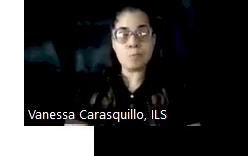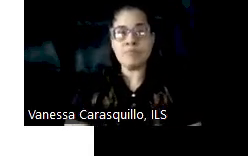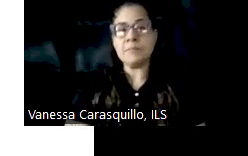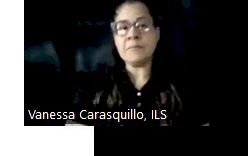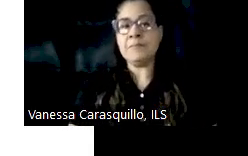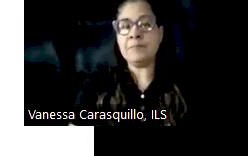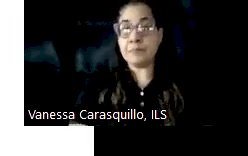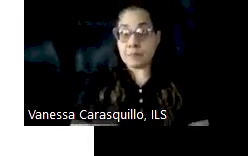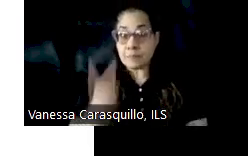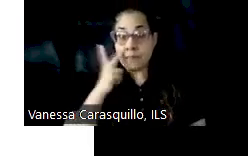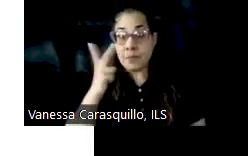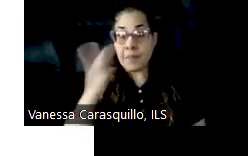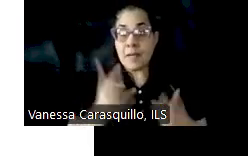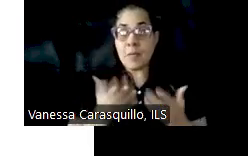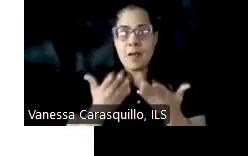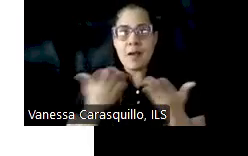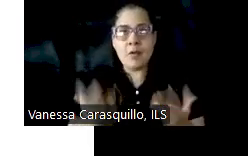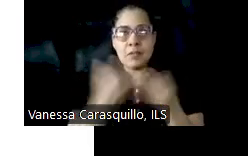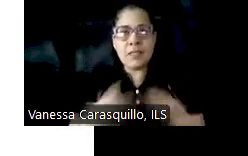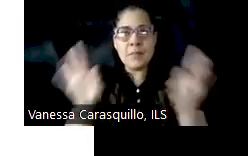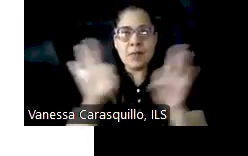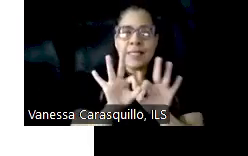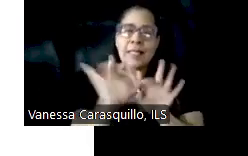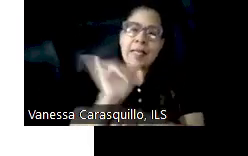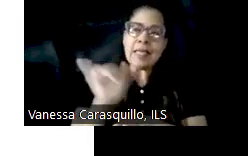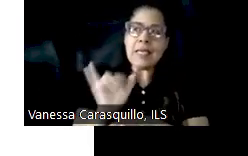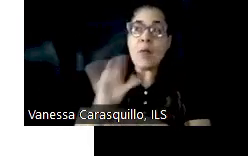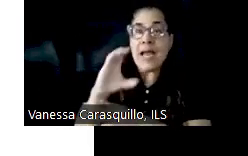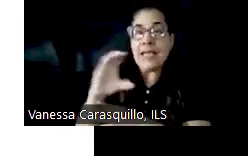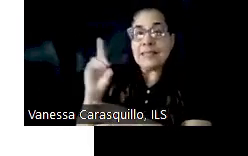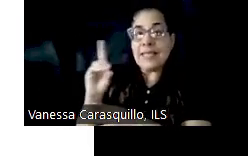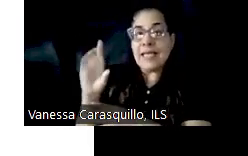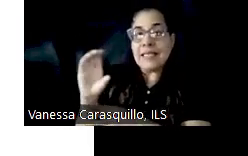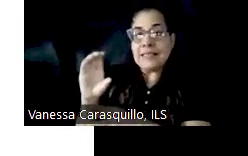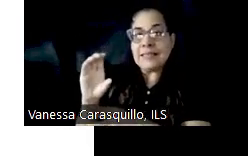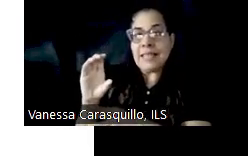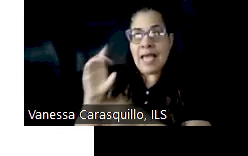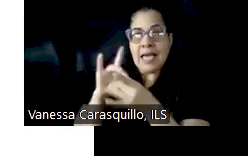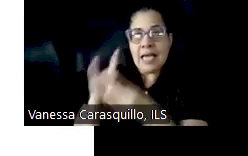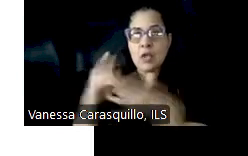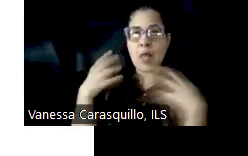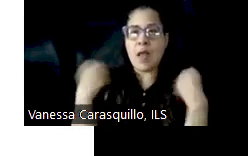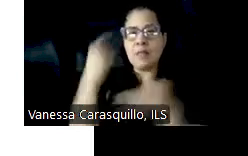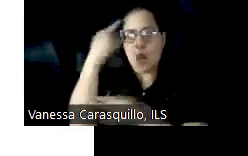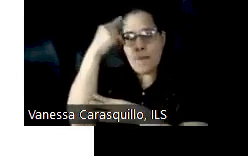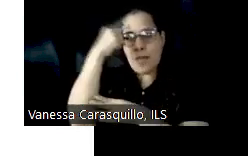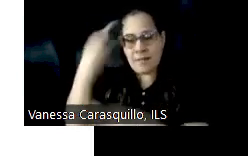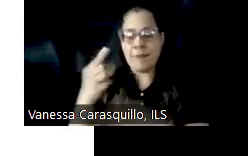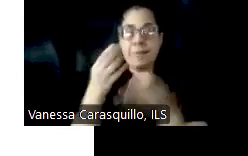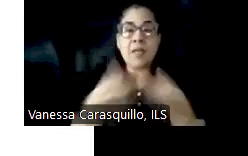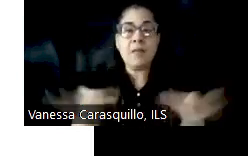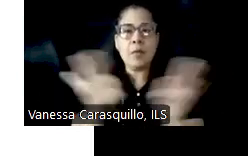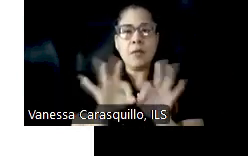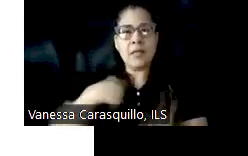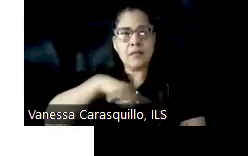vemos cuáles son los puntos claves entonces según el CDC en cuanto a la salud mental. Es importante comprender que no hay tal